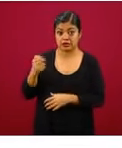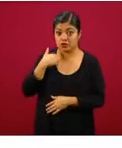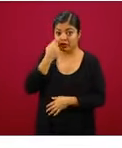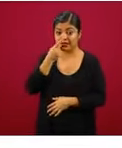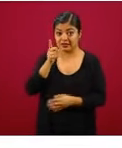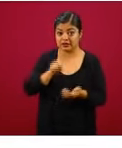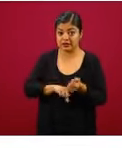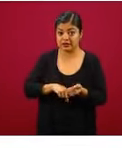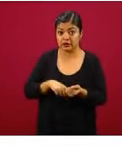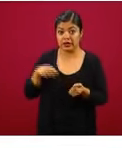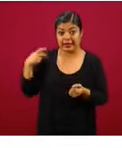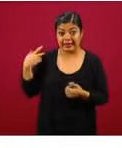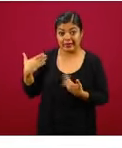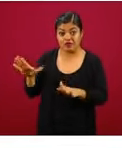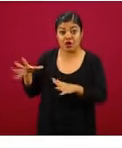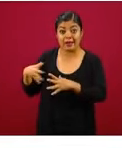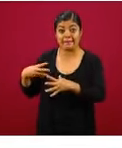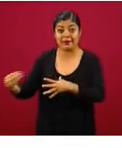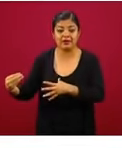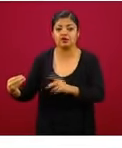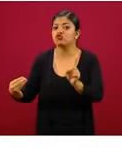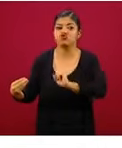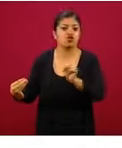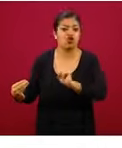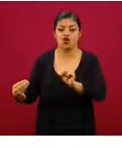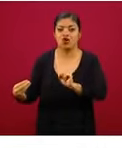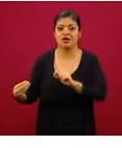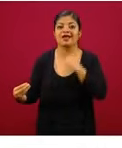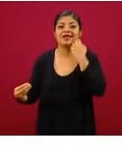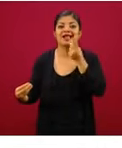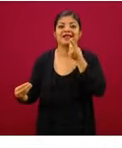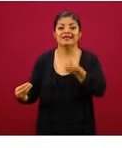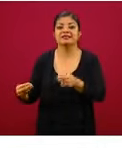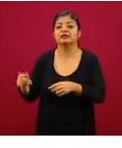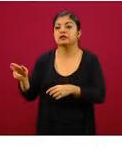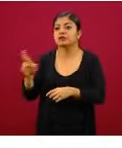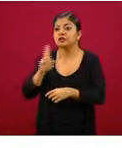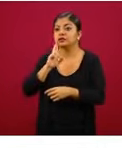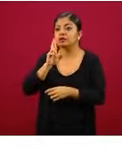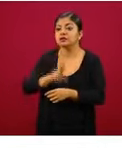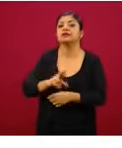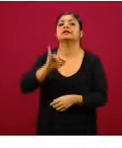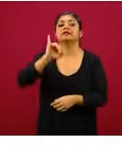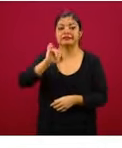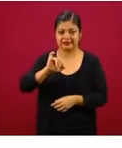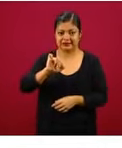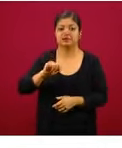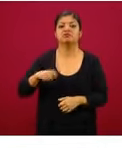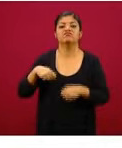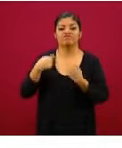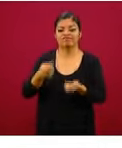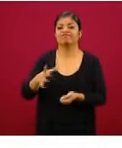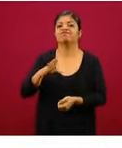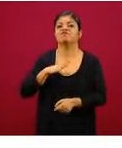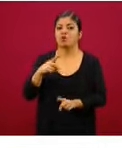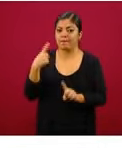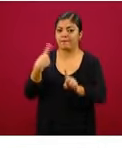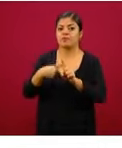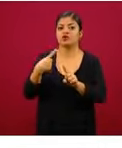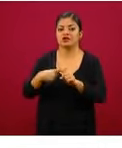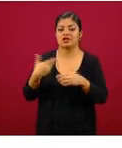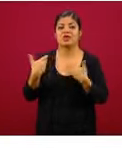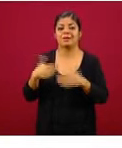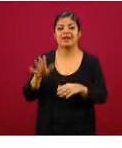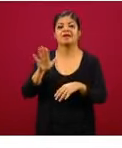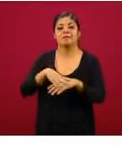que sucedieron en las últimas 24 horas. Quiere decir que su resultado se emitió en las últimas 24 horas y por